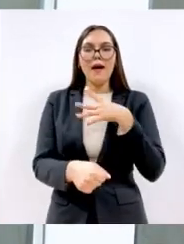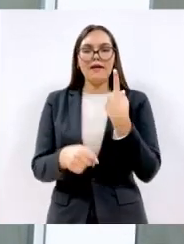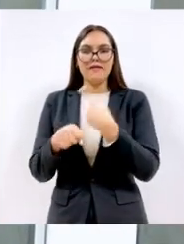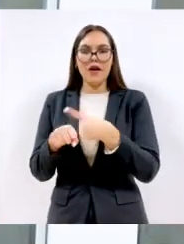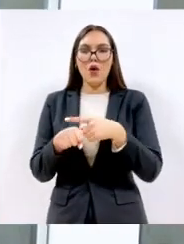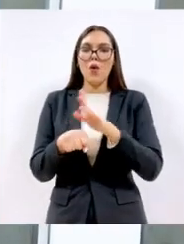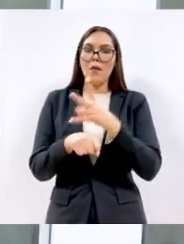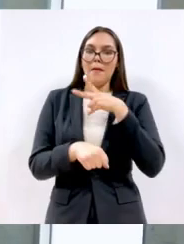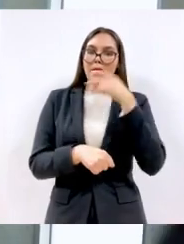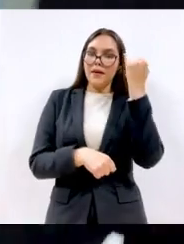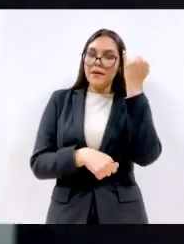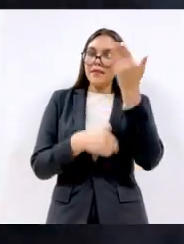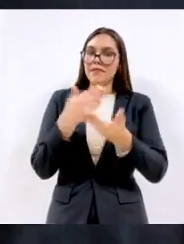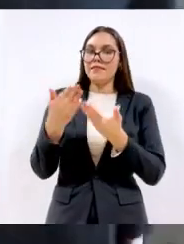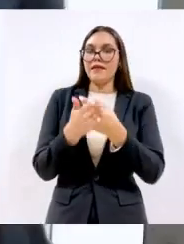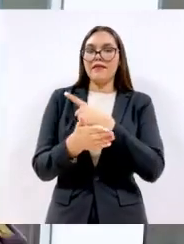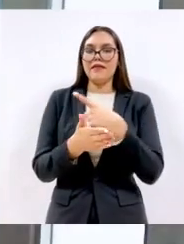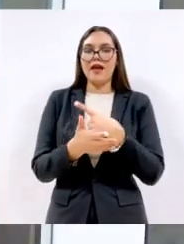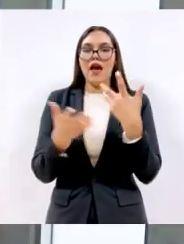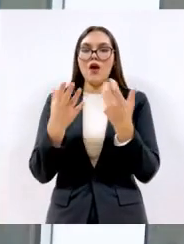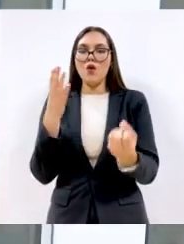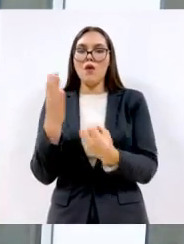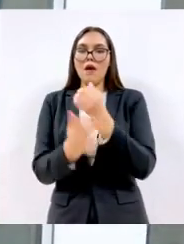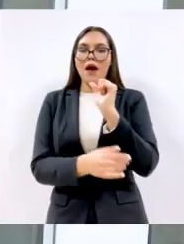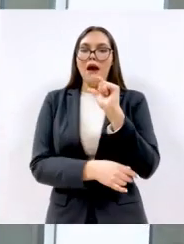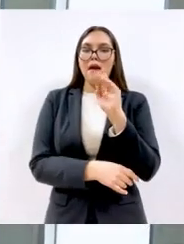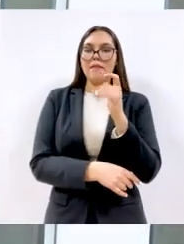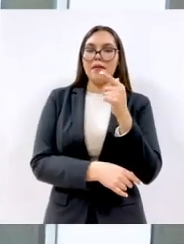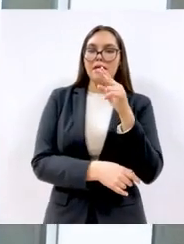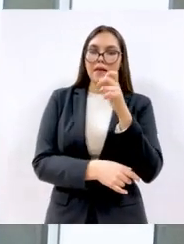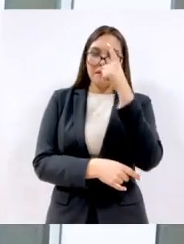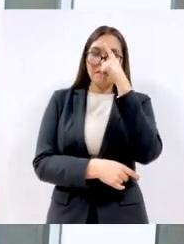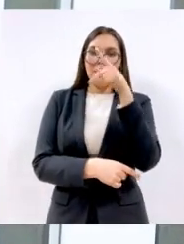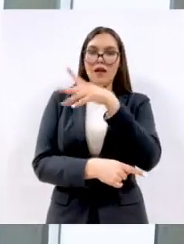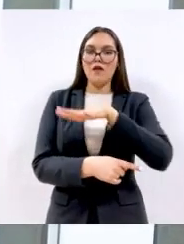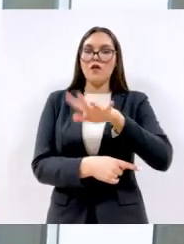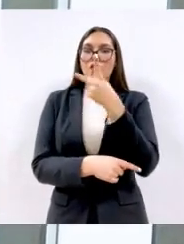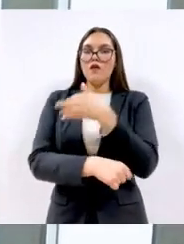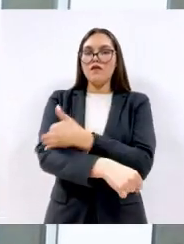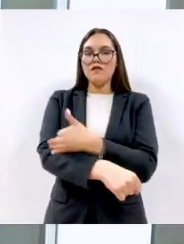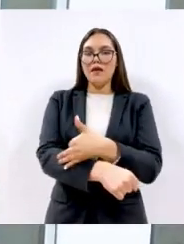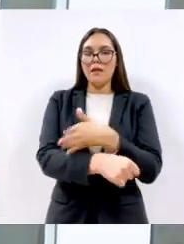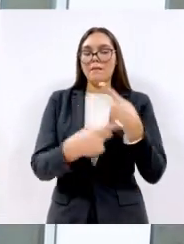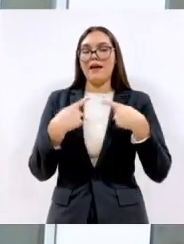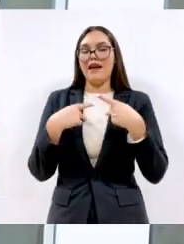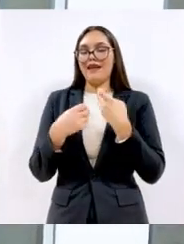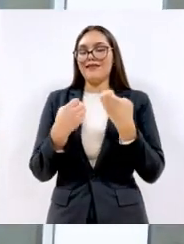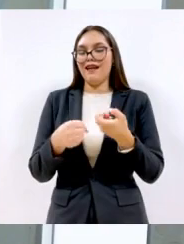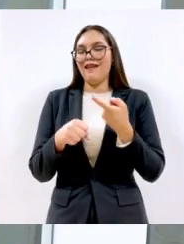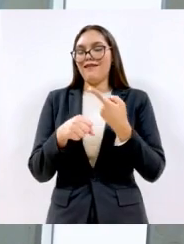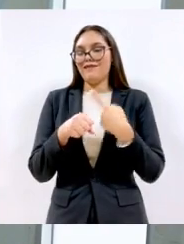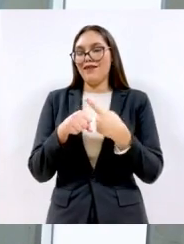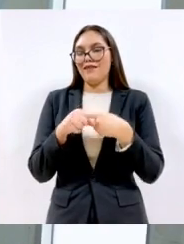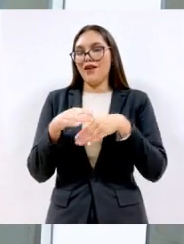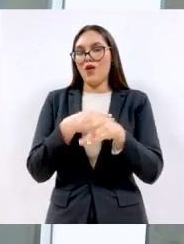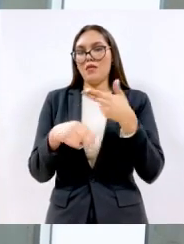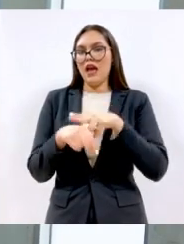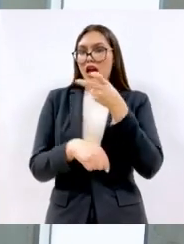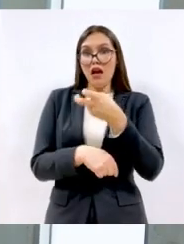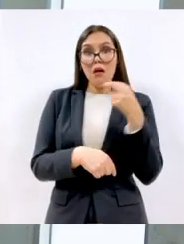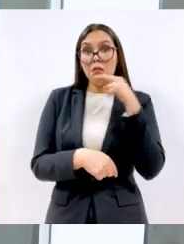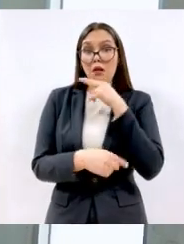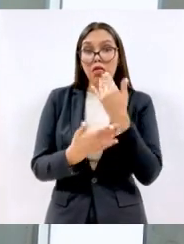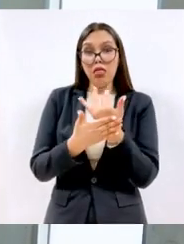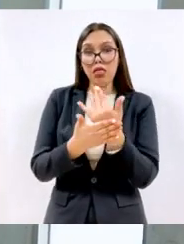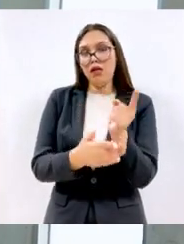familiares de los enfermos. Por eso mi iniciativa de crear albergues para los familiares de los enfermos. Creo que eso